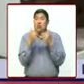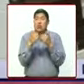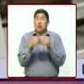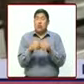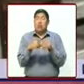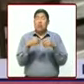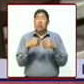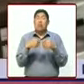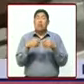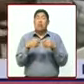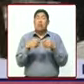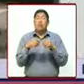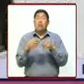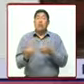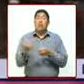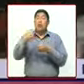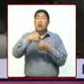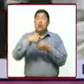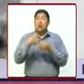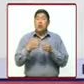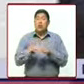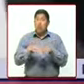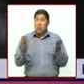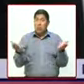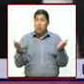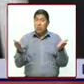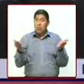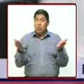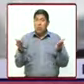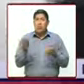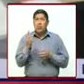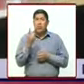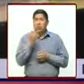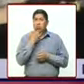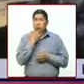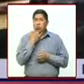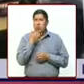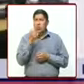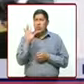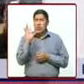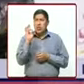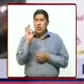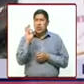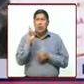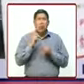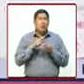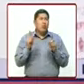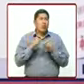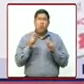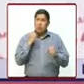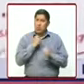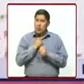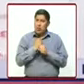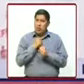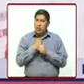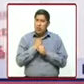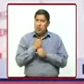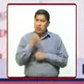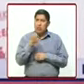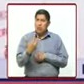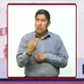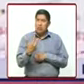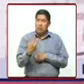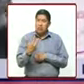habilitados, cuántas mesas en realidad están habilitadas por todo este sector. Por lo menos en esta fila solamente hay 7, pero están trabajando solamente